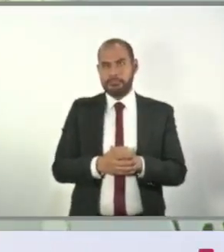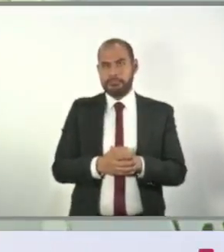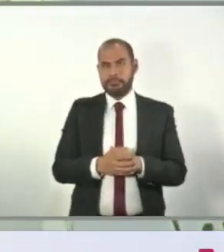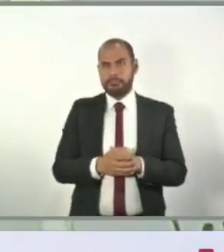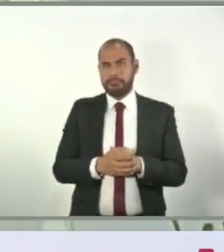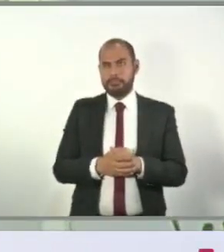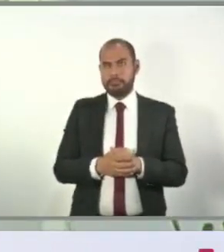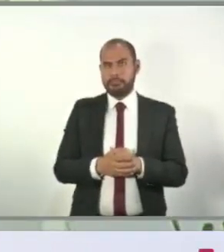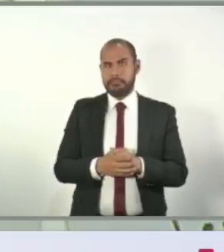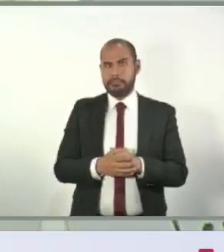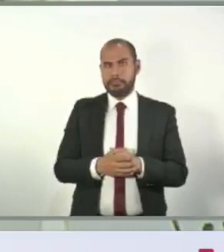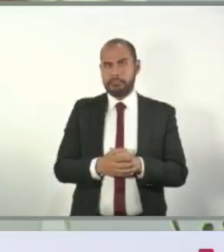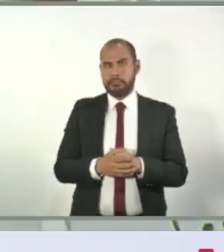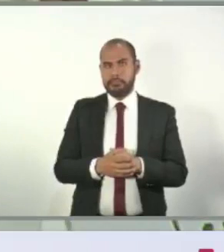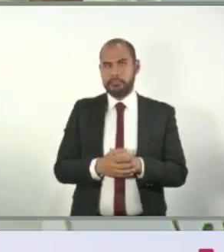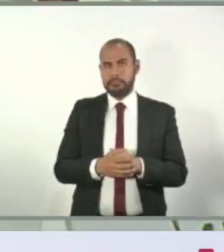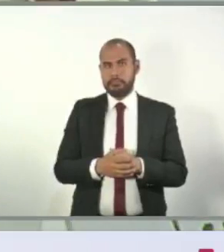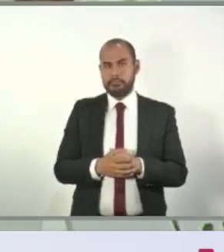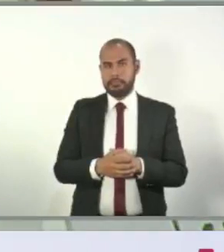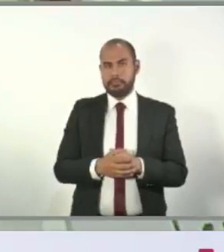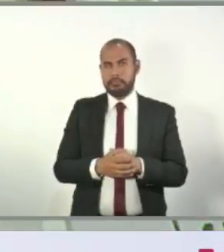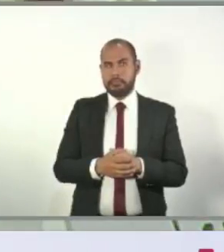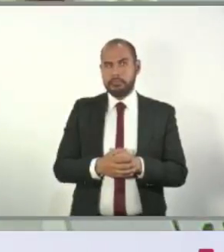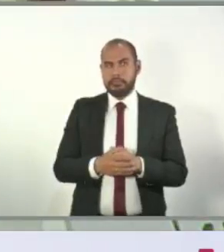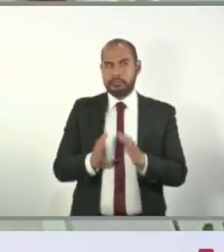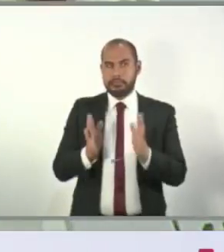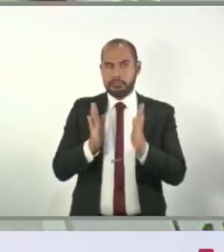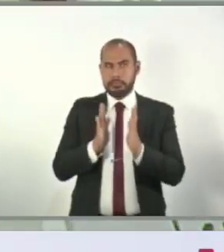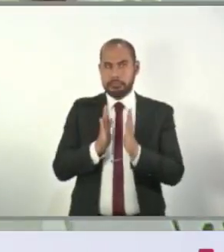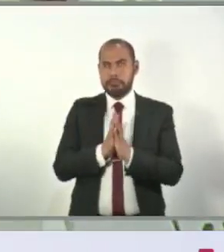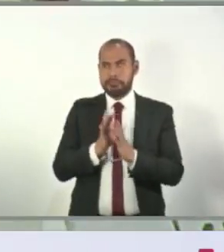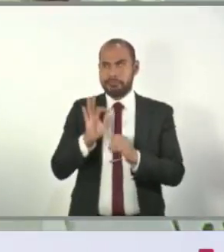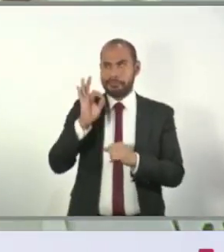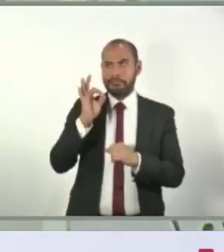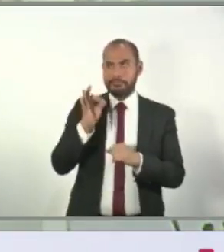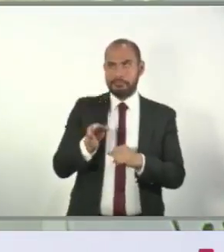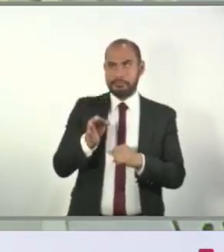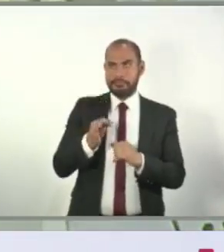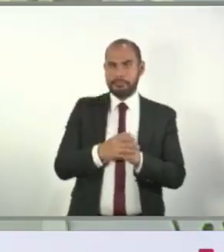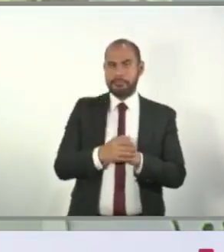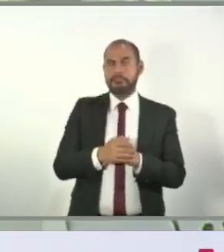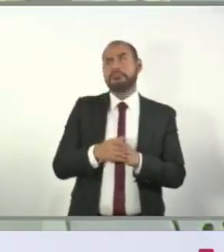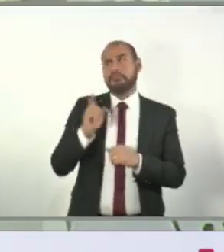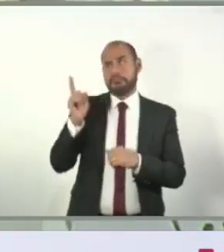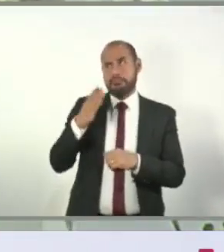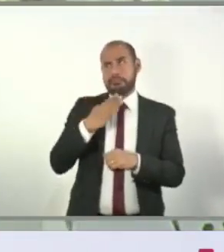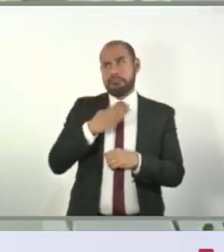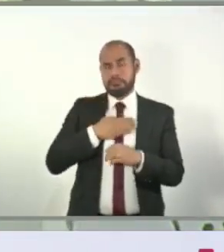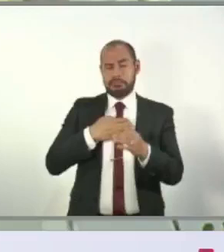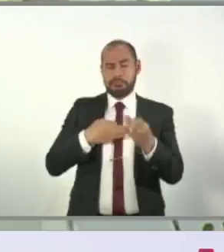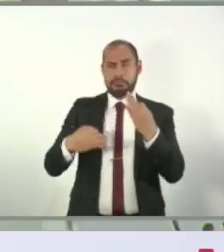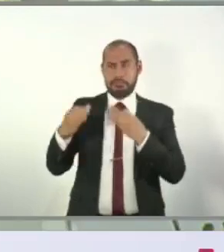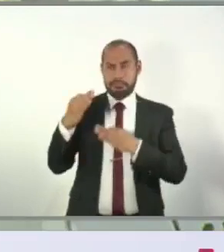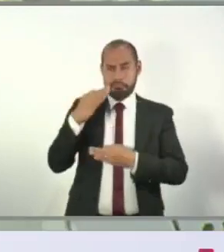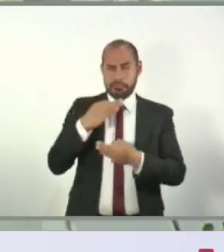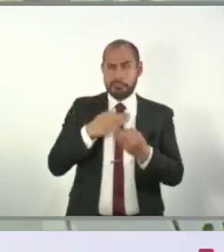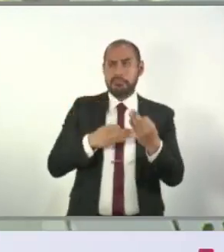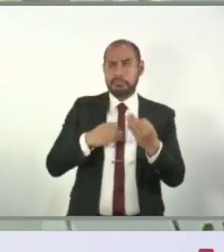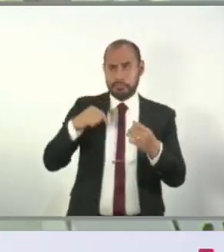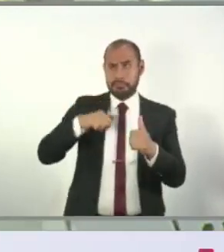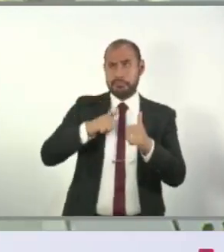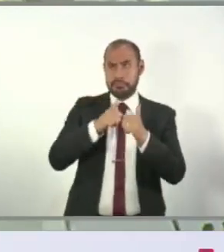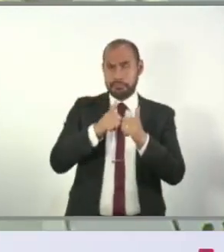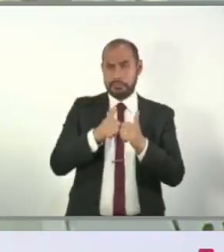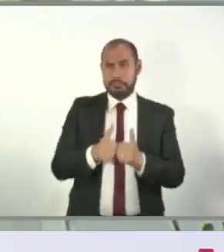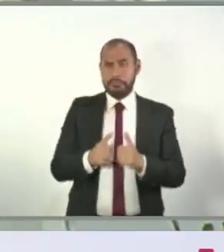ven. Admítelos a contemplar la luz de tu rostro. Ten misericordia de todos los que estamos aquí, y así con